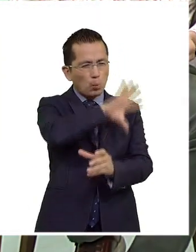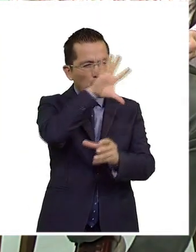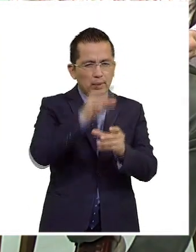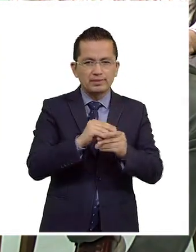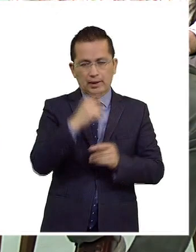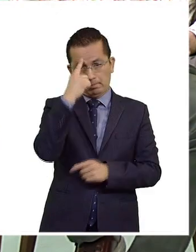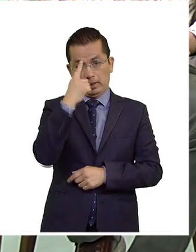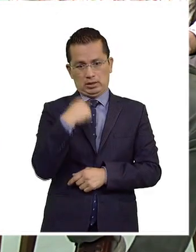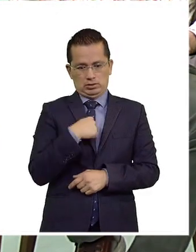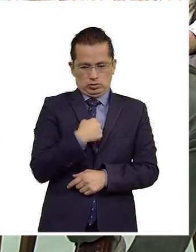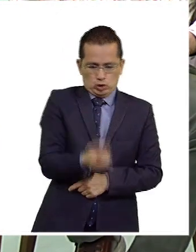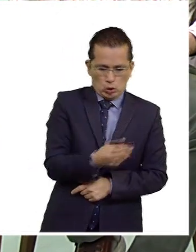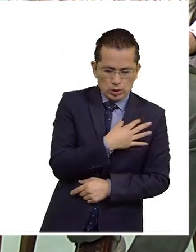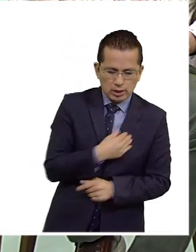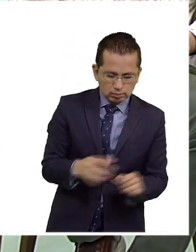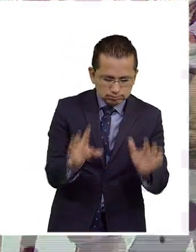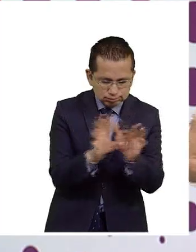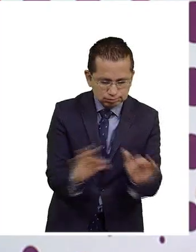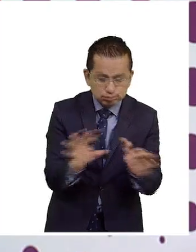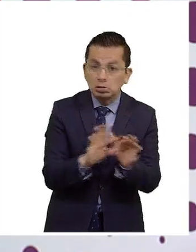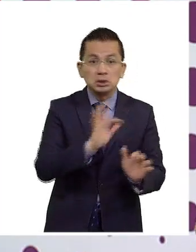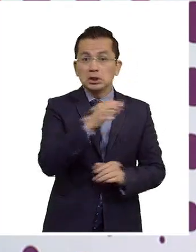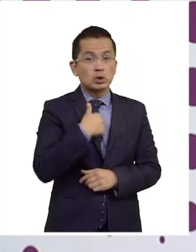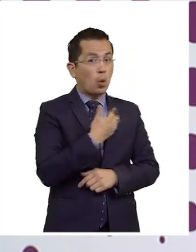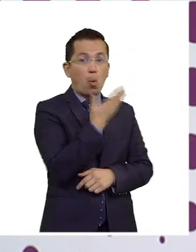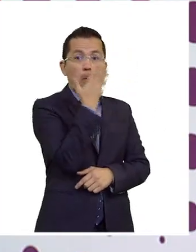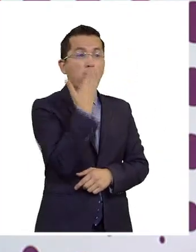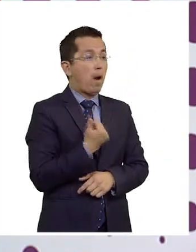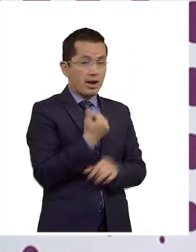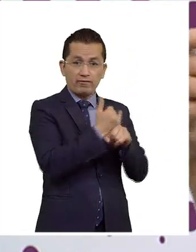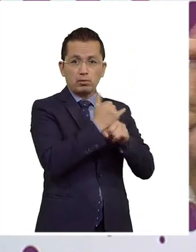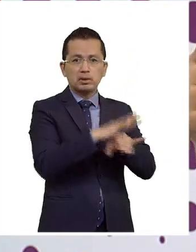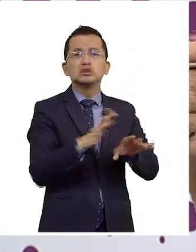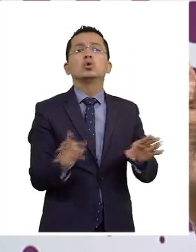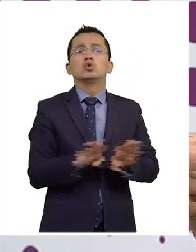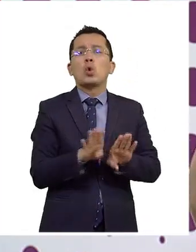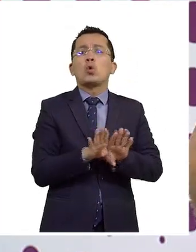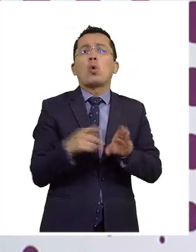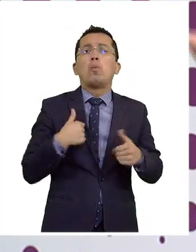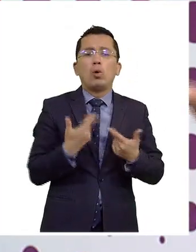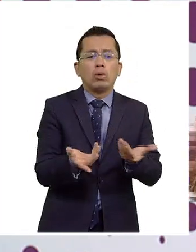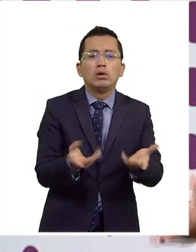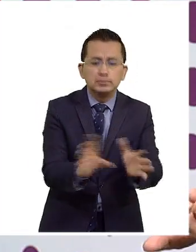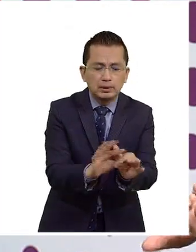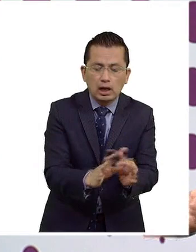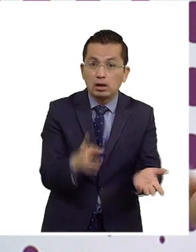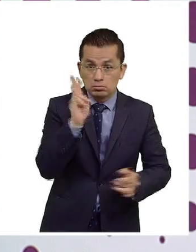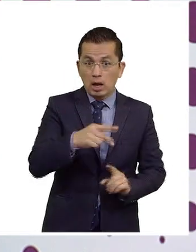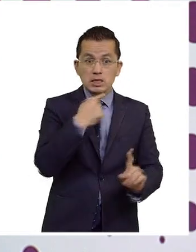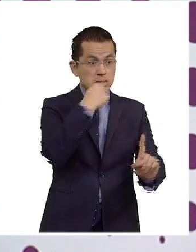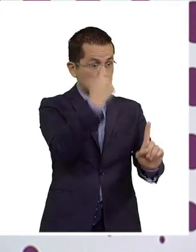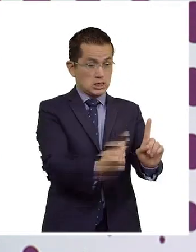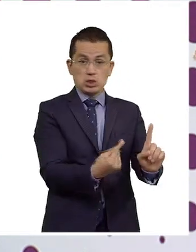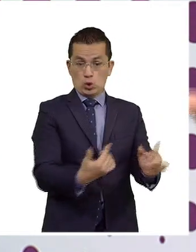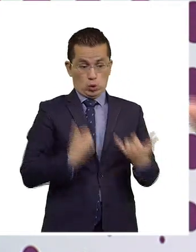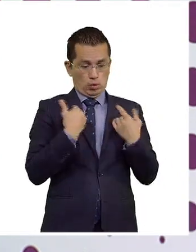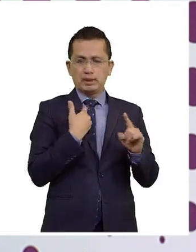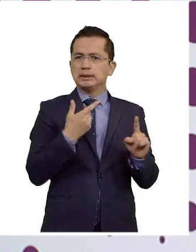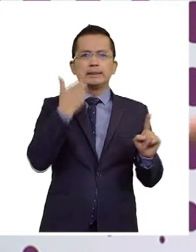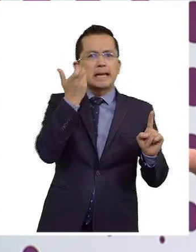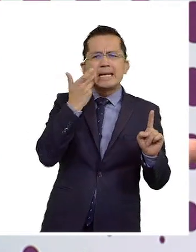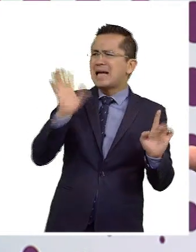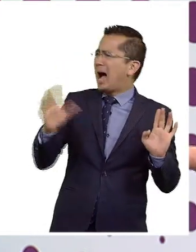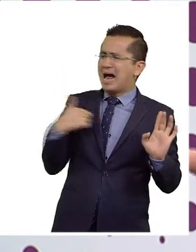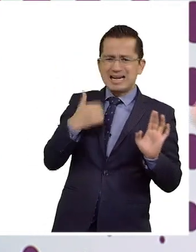o atender en este caso a tus hijos que quieren ya casi hacer el cambio de inmediato? Porque es algo que ellos necesitan, pero